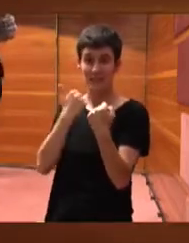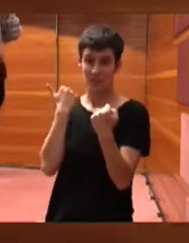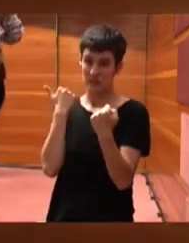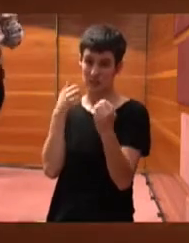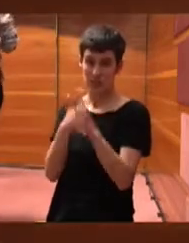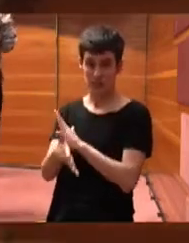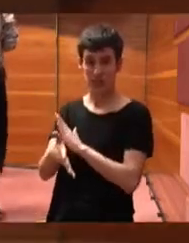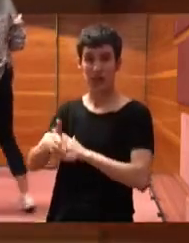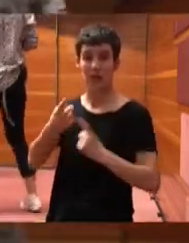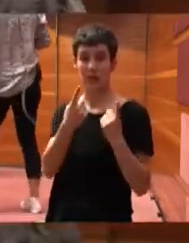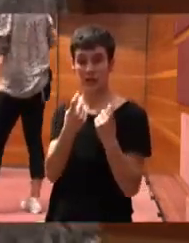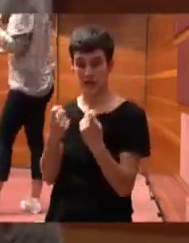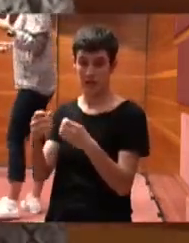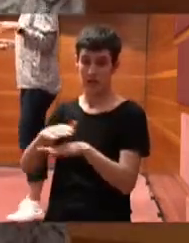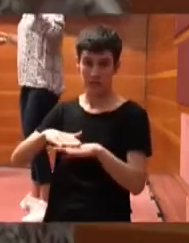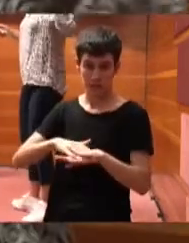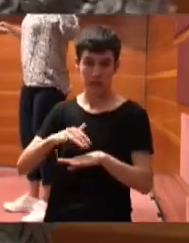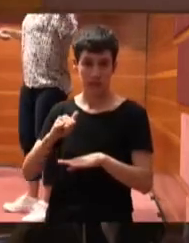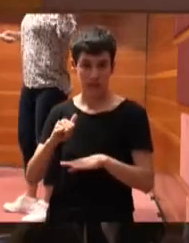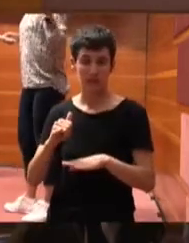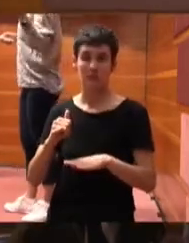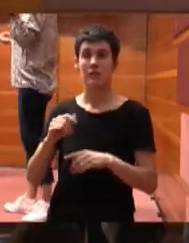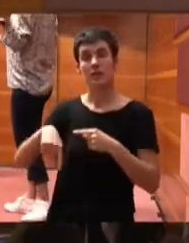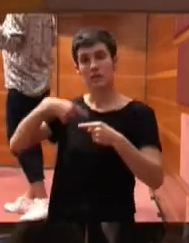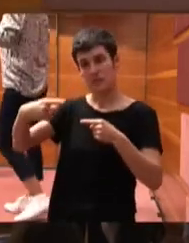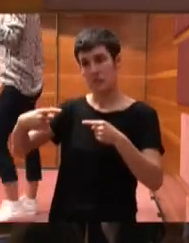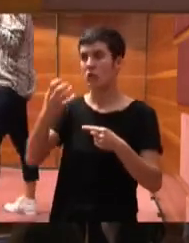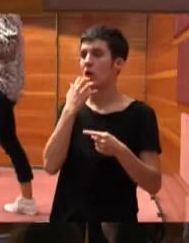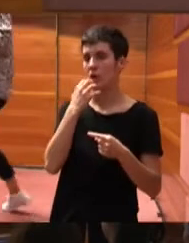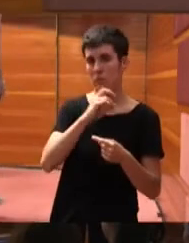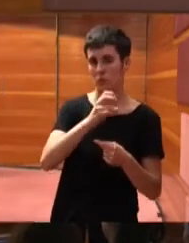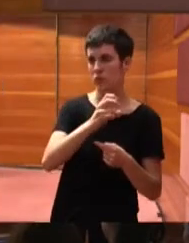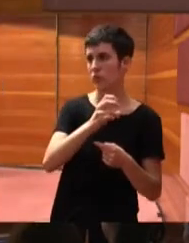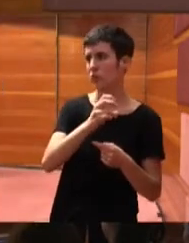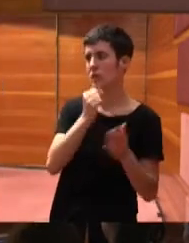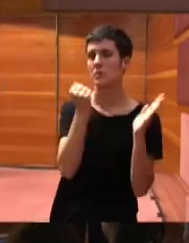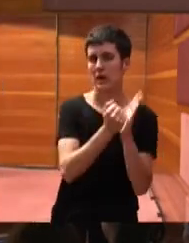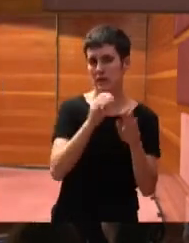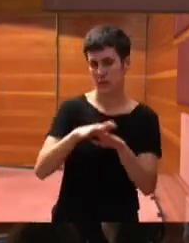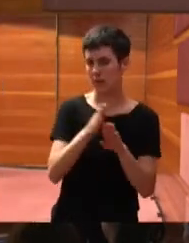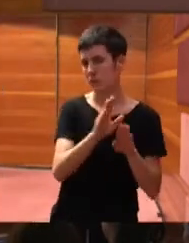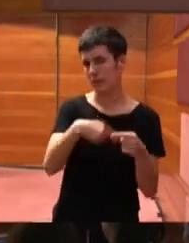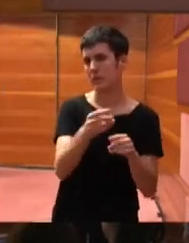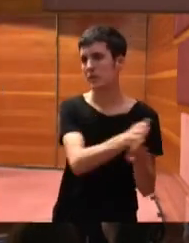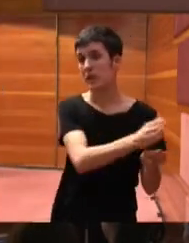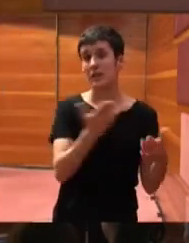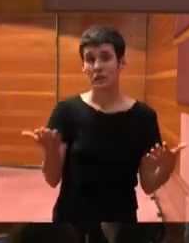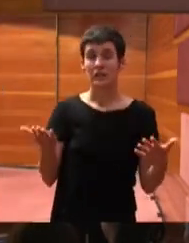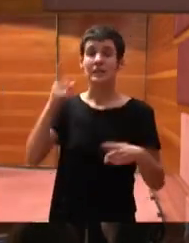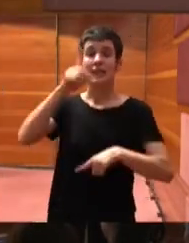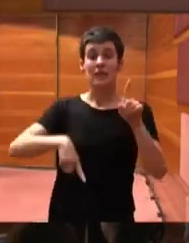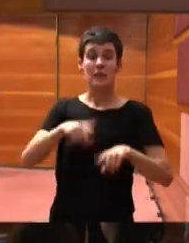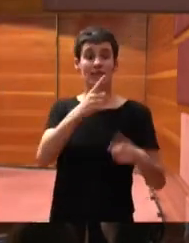básicas que existen y luego os voy a poner un ejemplo de marcas para que lo situemos, ¿vale? Entonces, en función